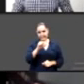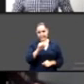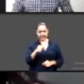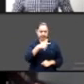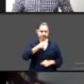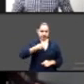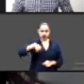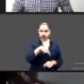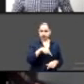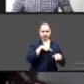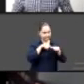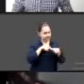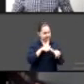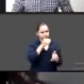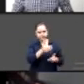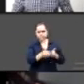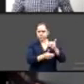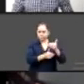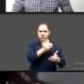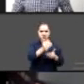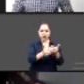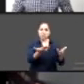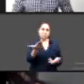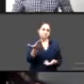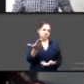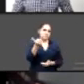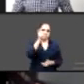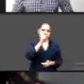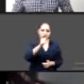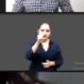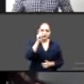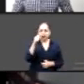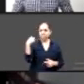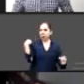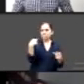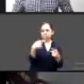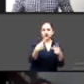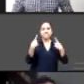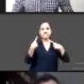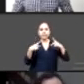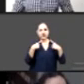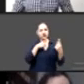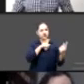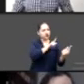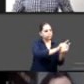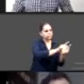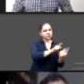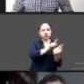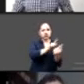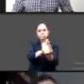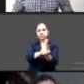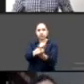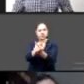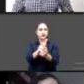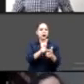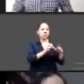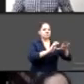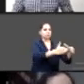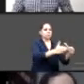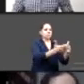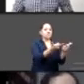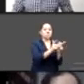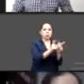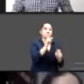meramente operativa. Estamos en campo, trabajando directamente con las personas, con los grupos de acompañamiento a mujeres, o con el programa